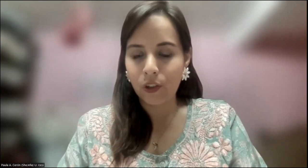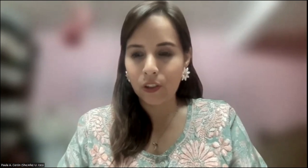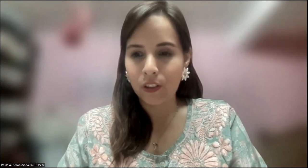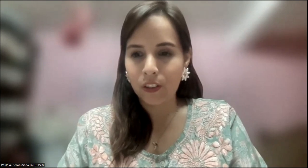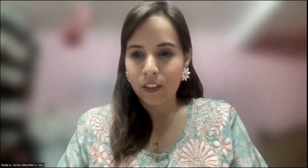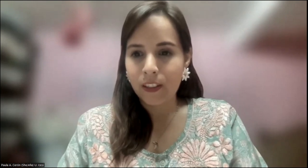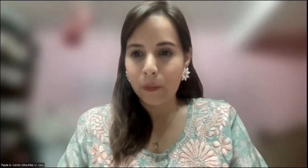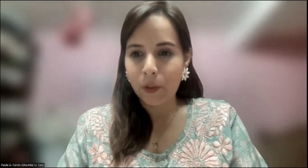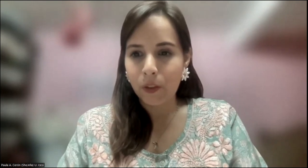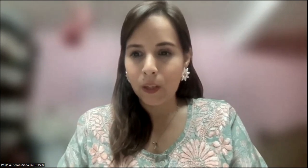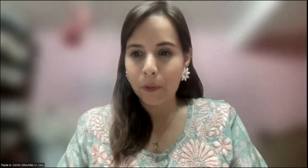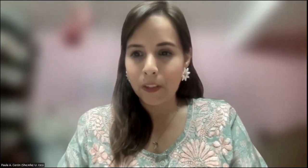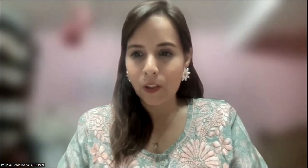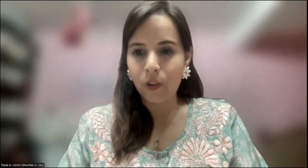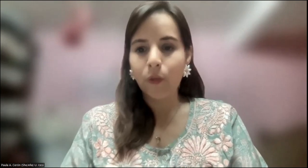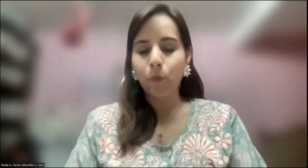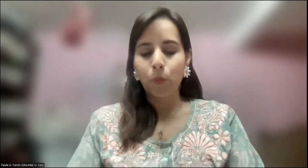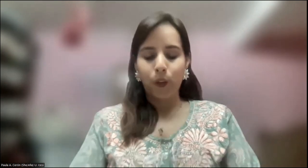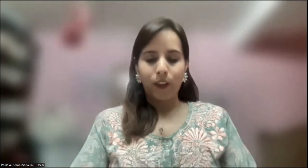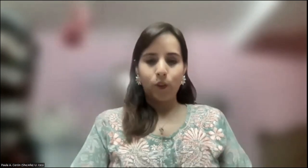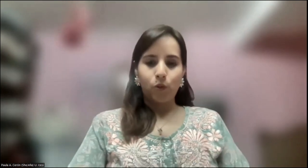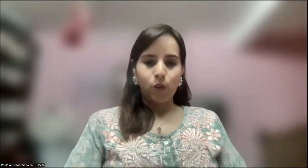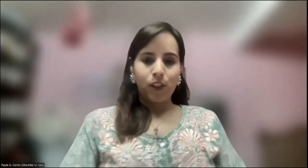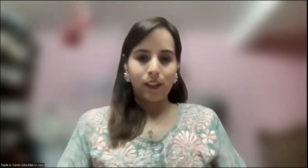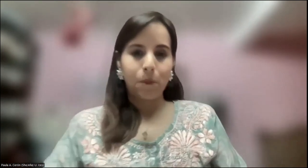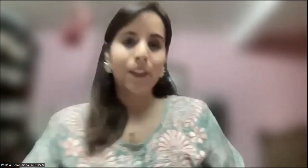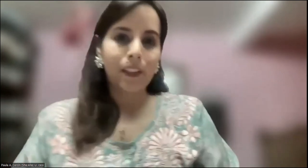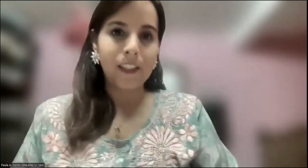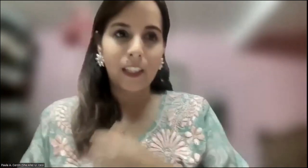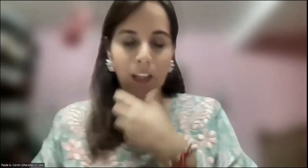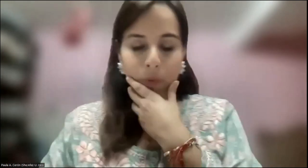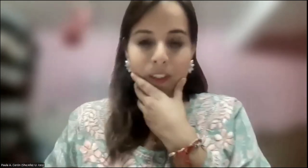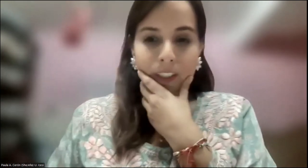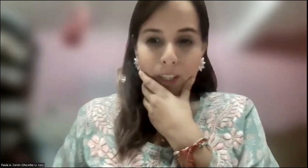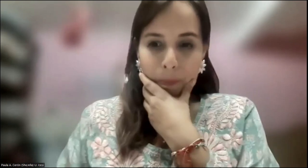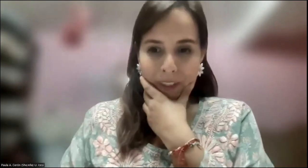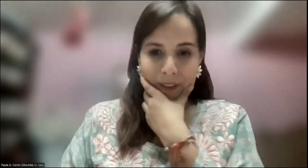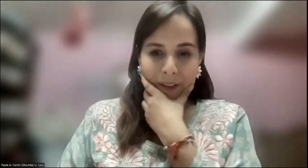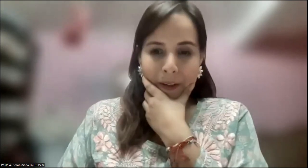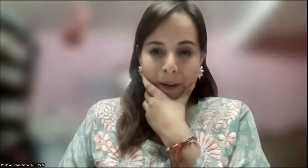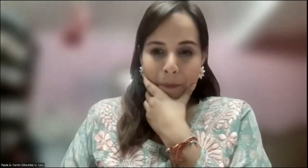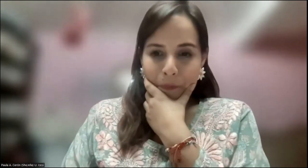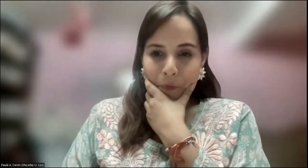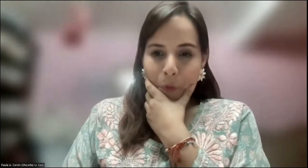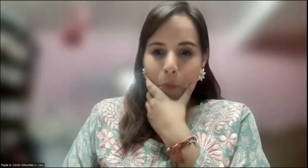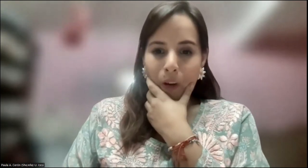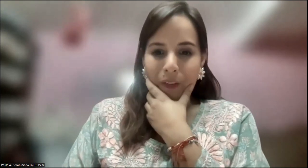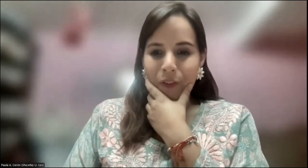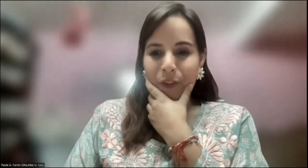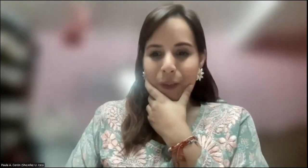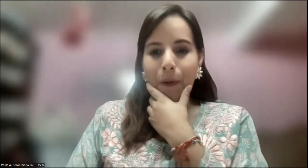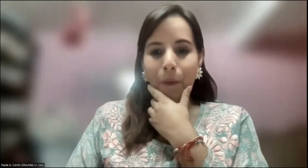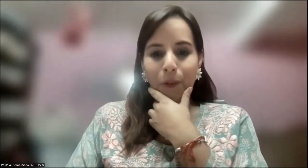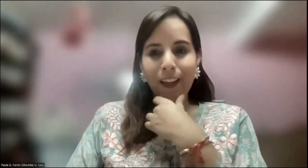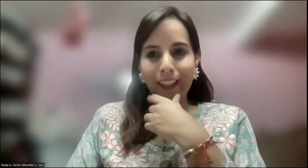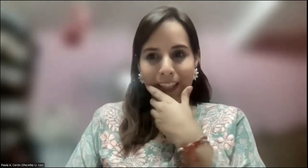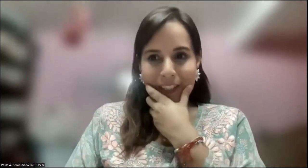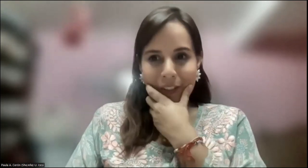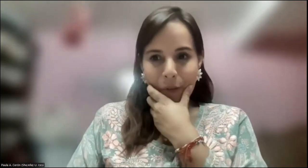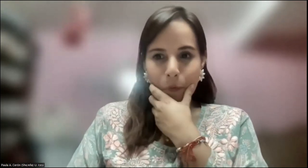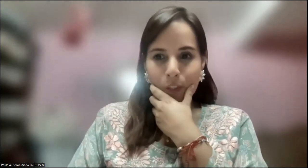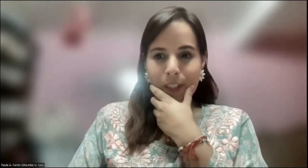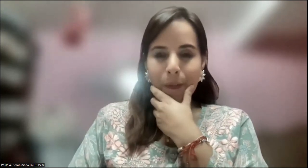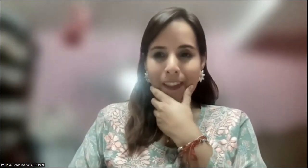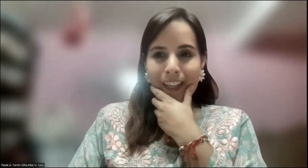interpretación servicio de interpretación pueda entonces mientras llega nuestro intérprete Bueno entonces vamos a dar